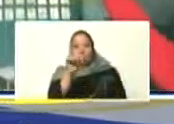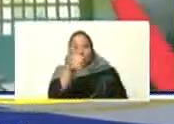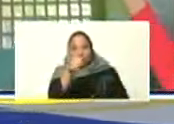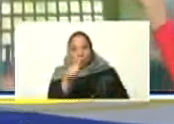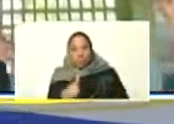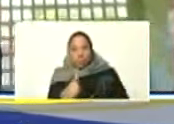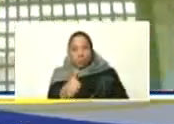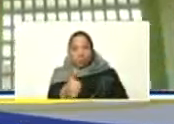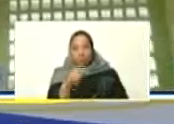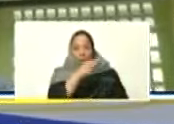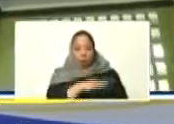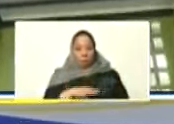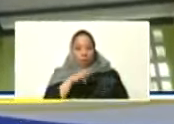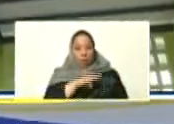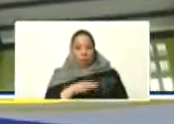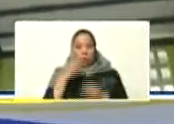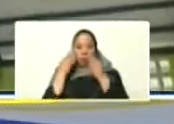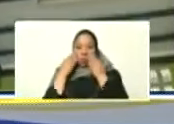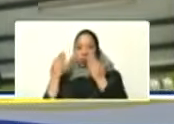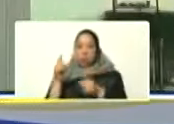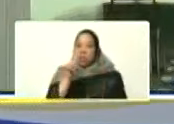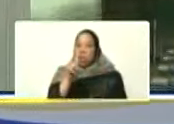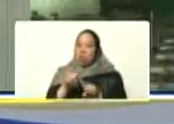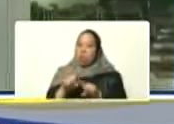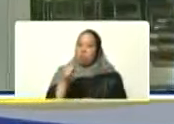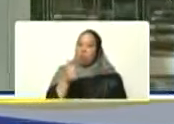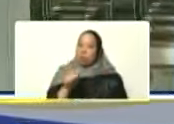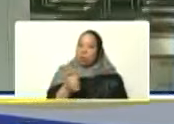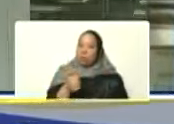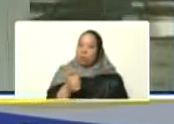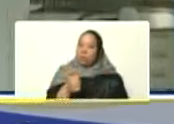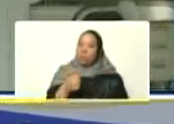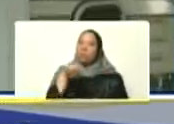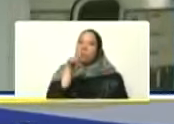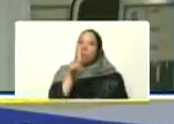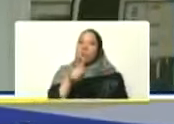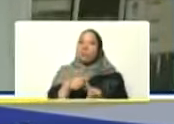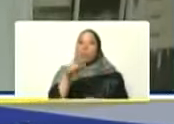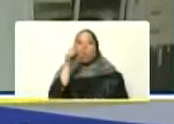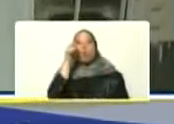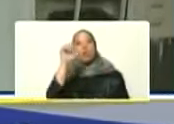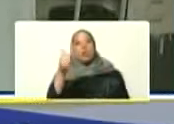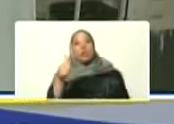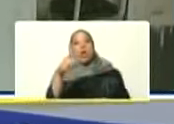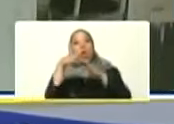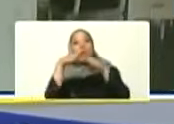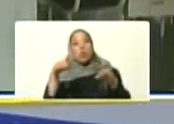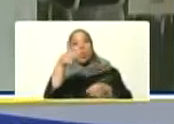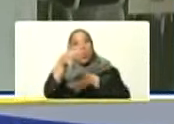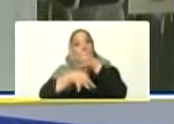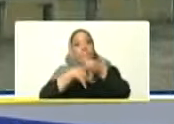en el puesto de comando del 1x10. Y con el 1x10 el pueblo nos cuenta todo.